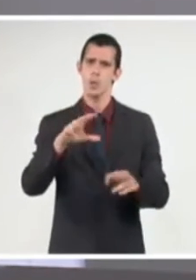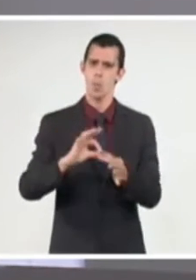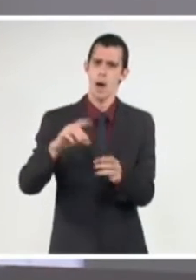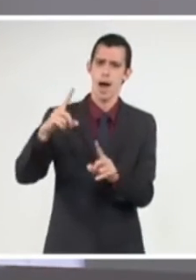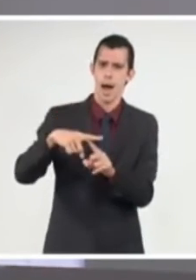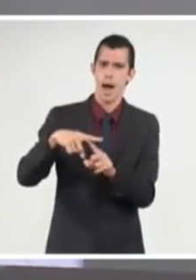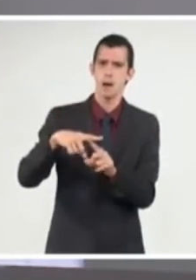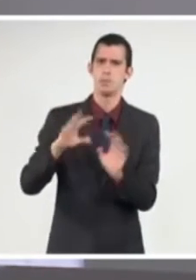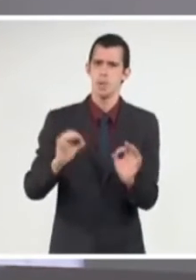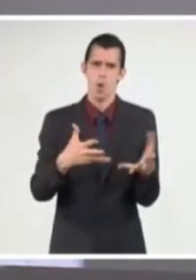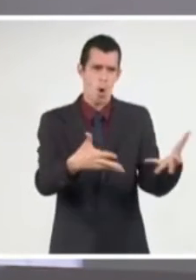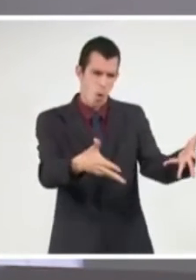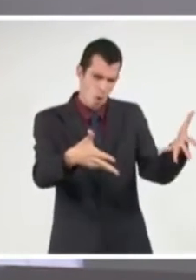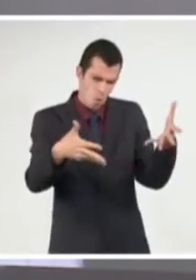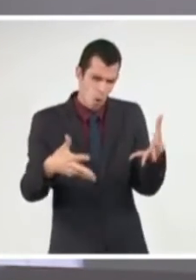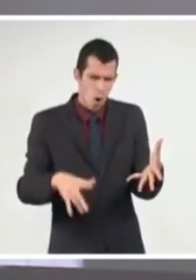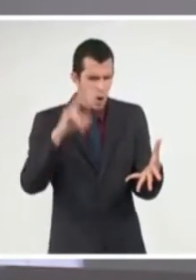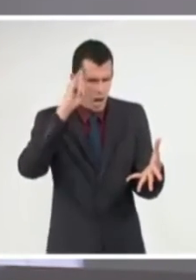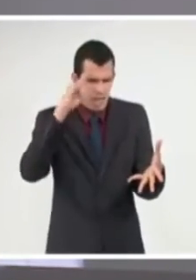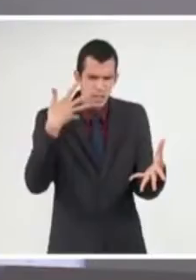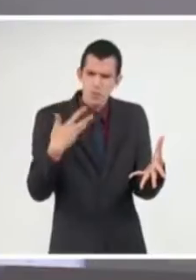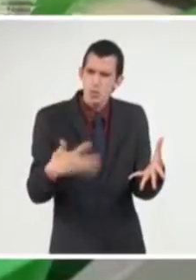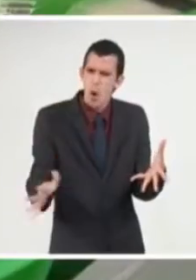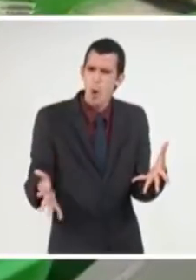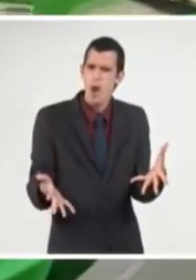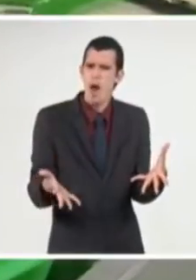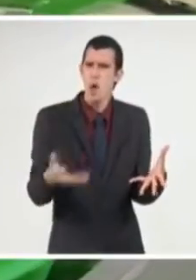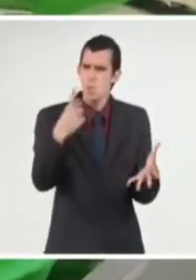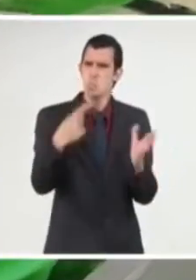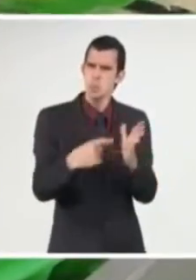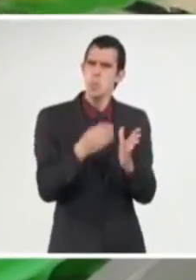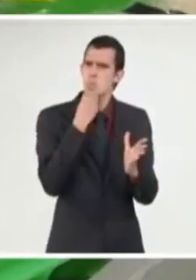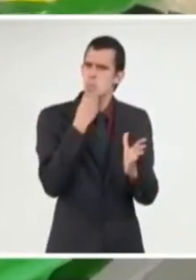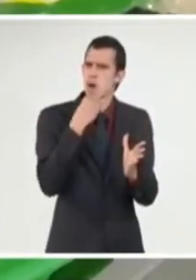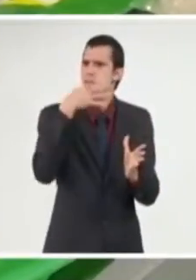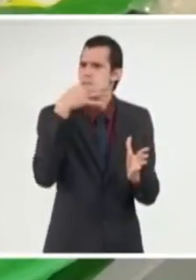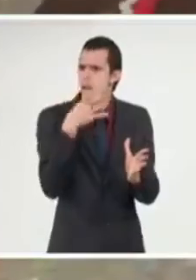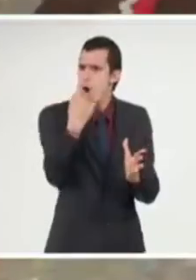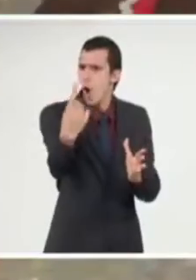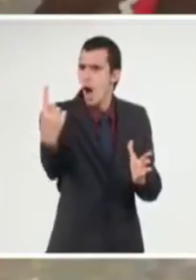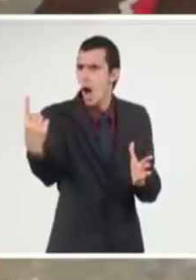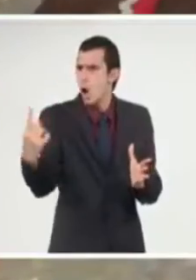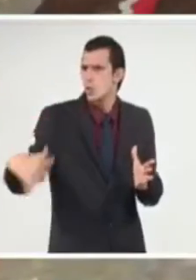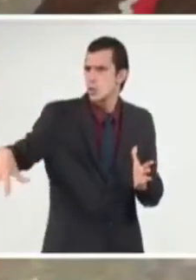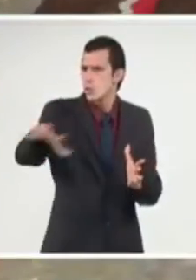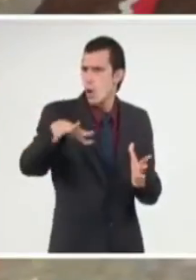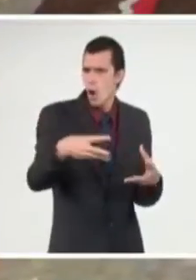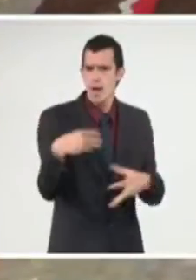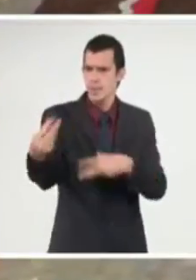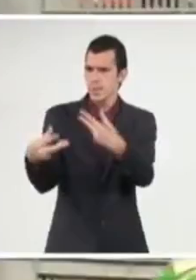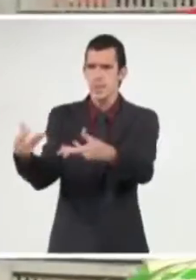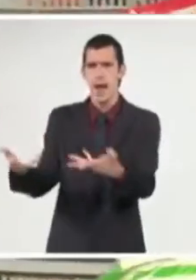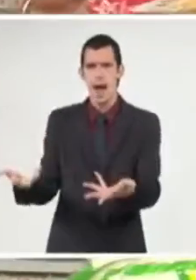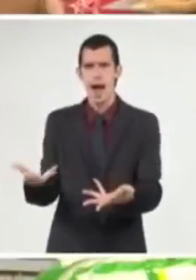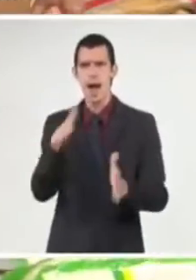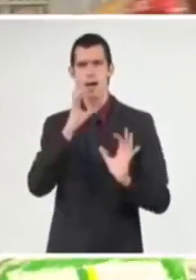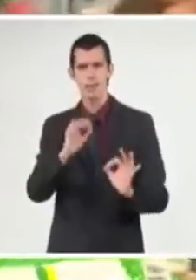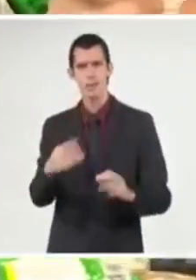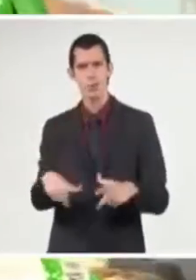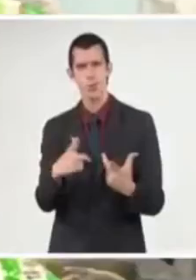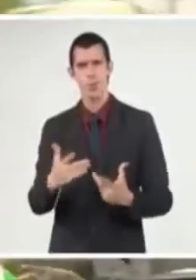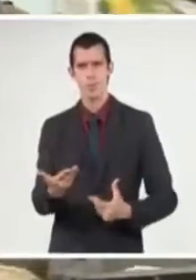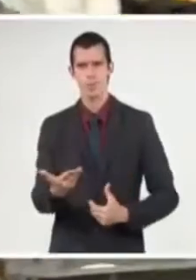de la cantidad recibida nos permitió llegar a esos territorios. El país continuará recibiendo donativos y en esa misma medida se